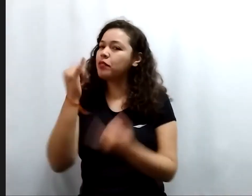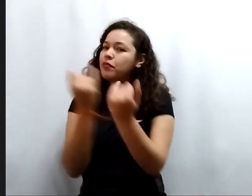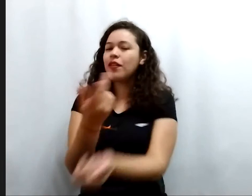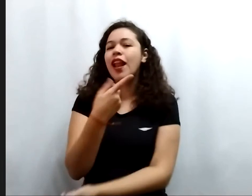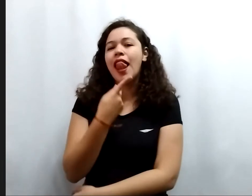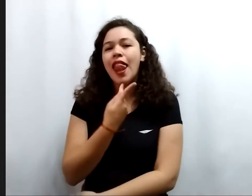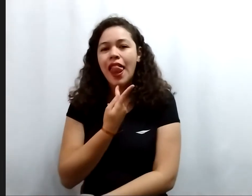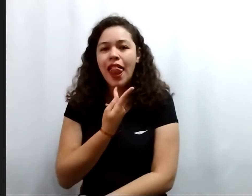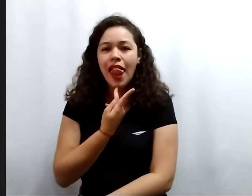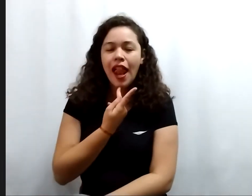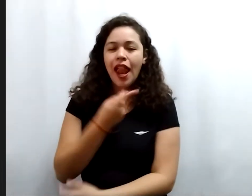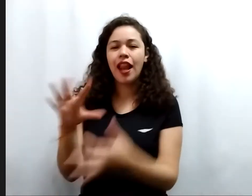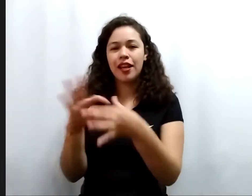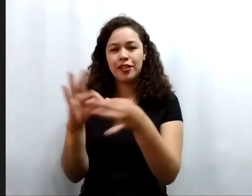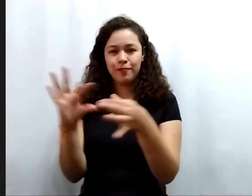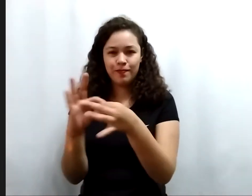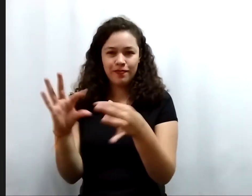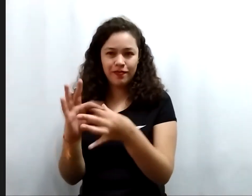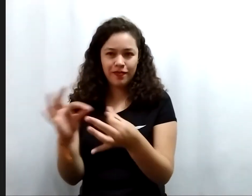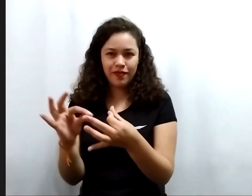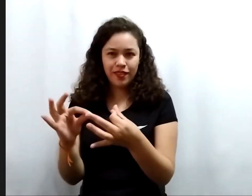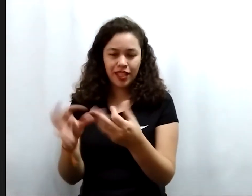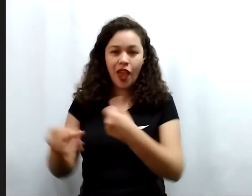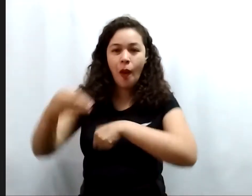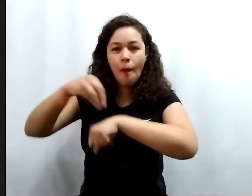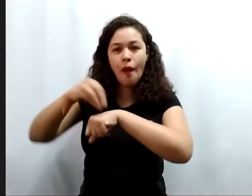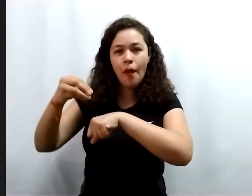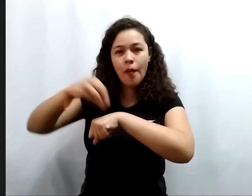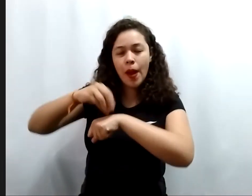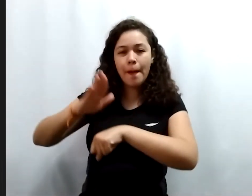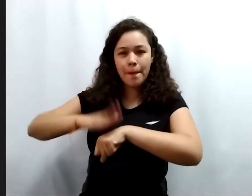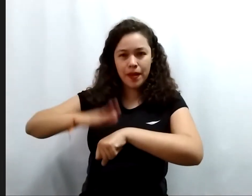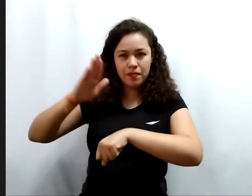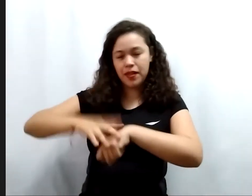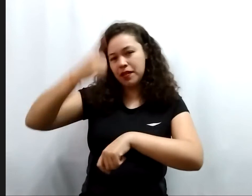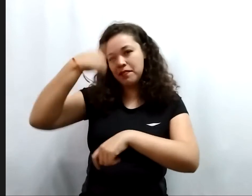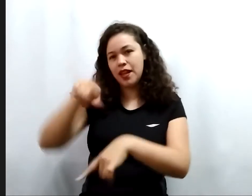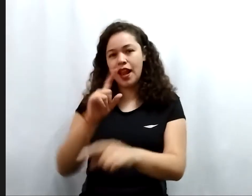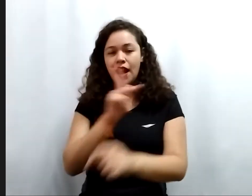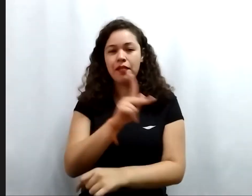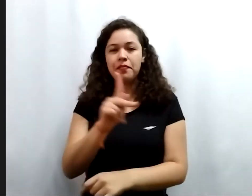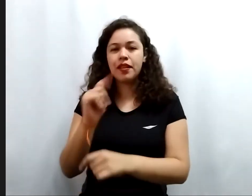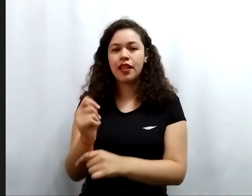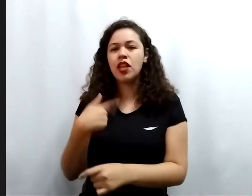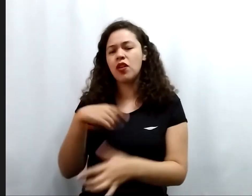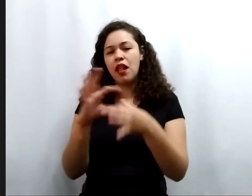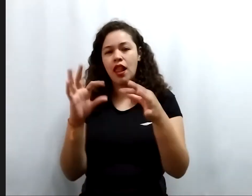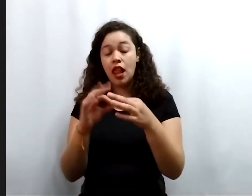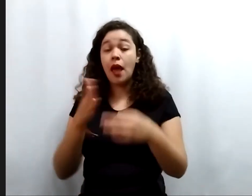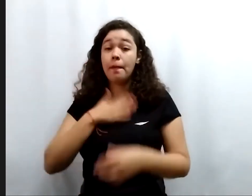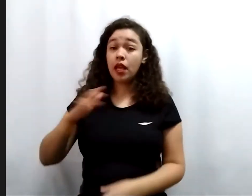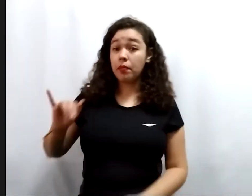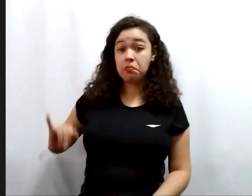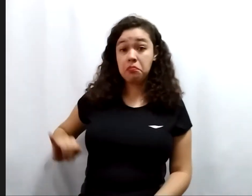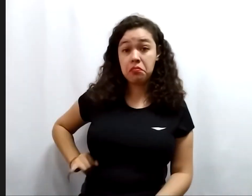estuve describiendo y sumando todavía aún más a esa diapositiva, Adriana. Pero me interesaría mucho